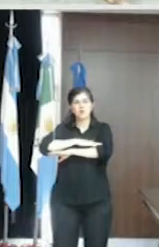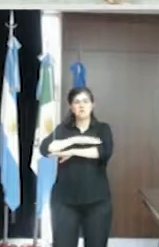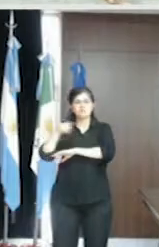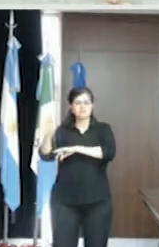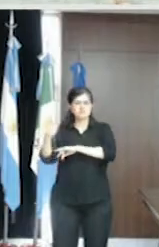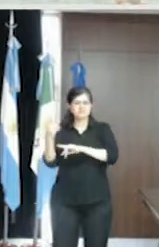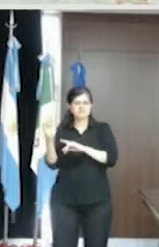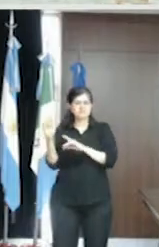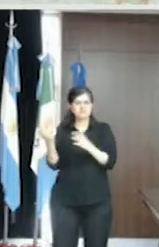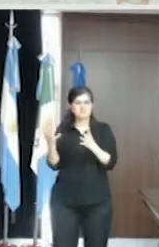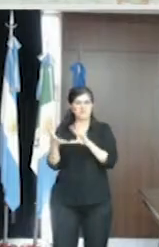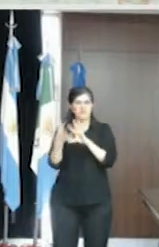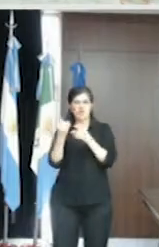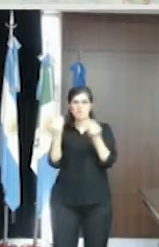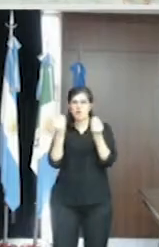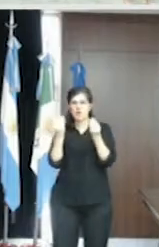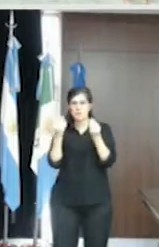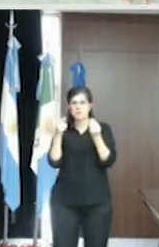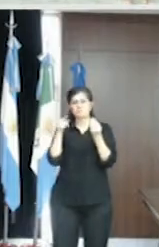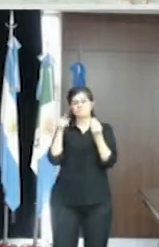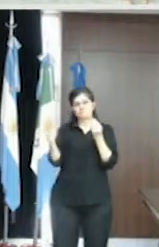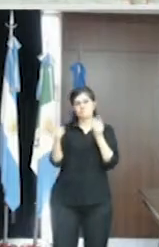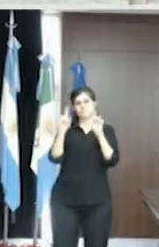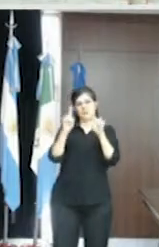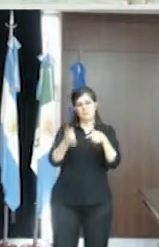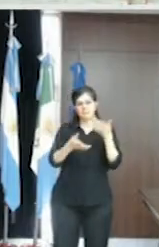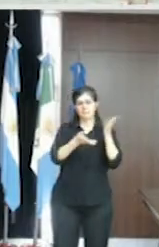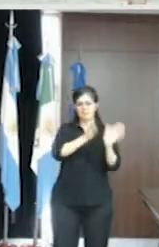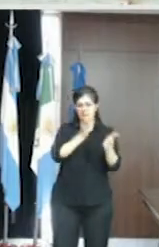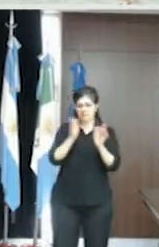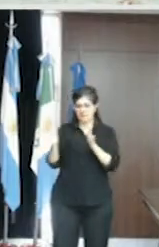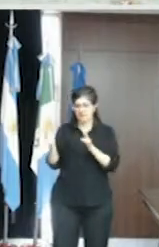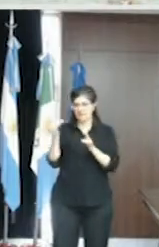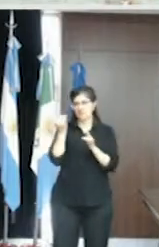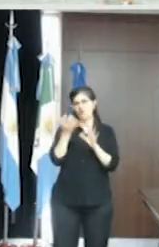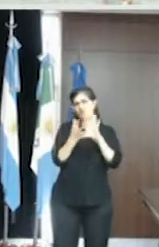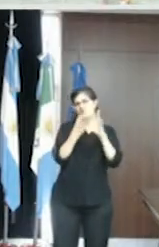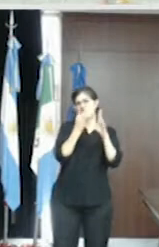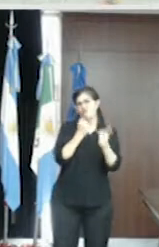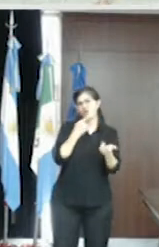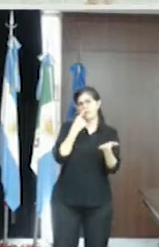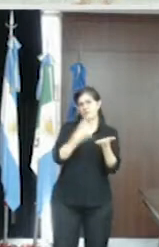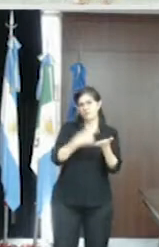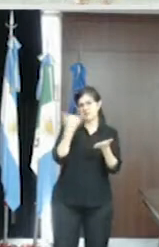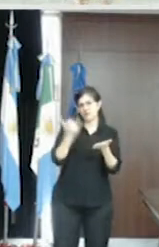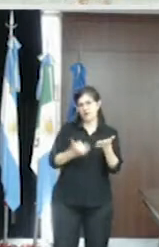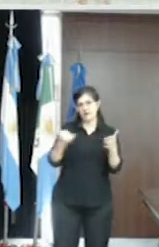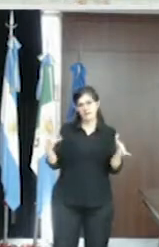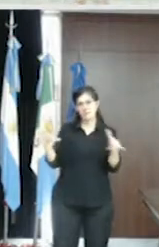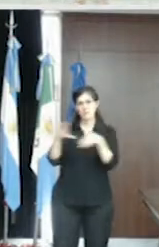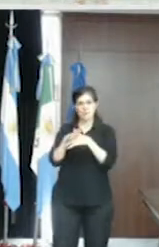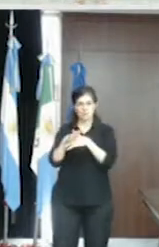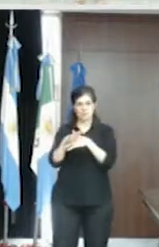hay intervenciones que se pueden tener para esto que deben ser ajustadas a